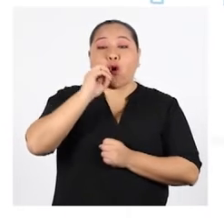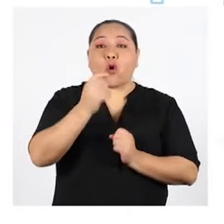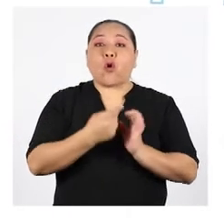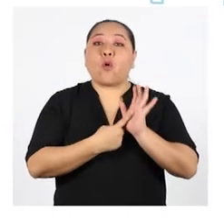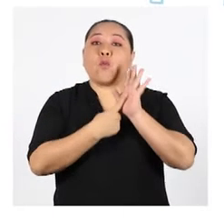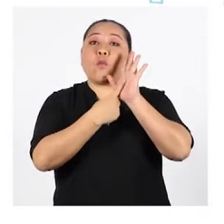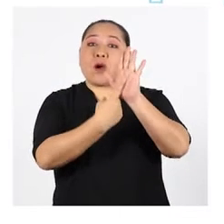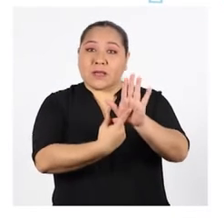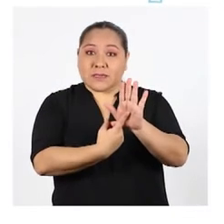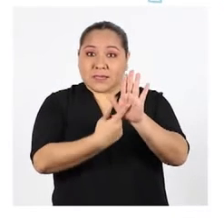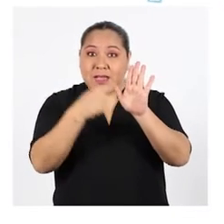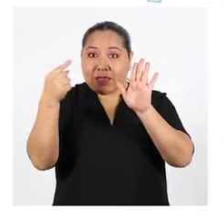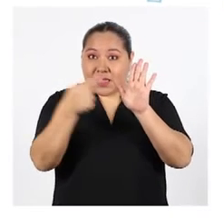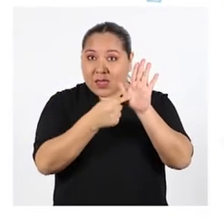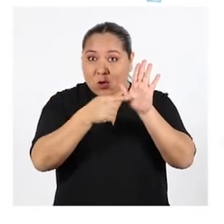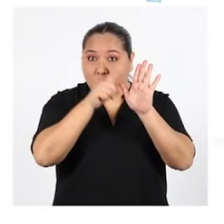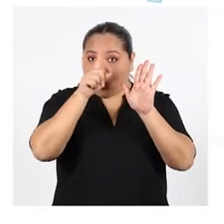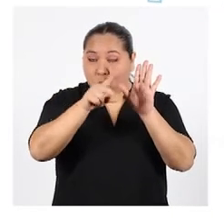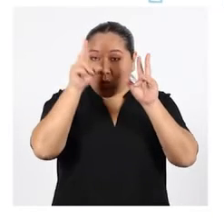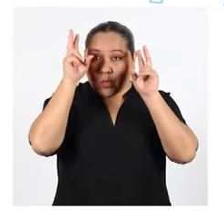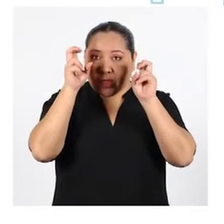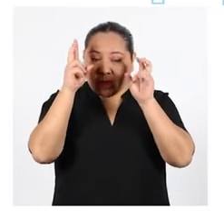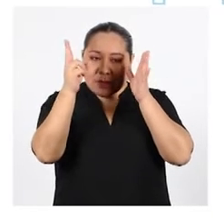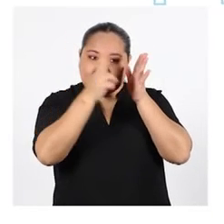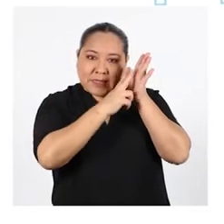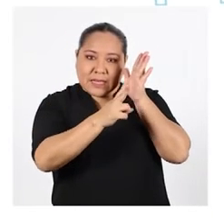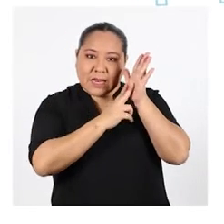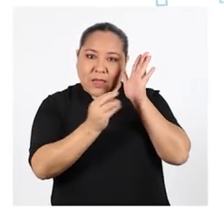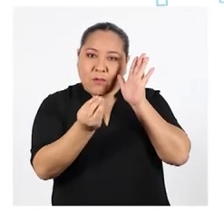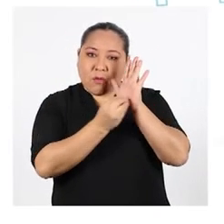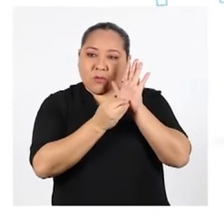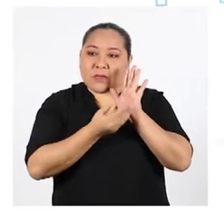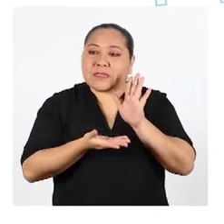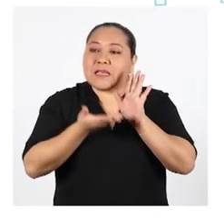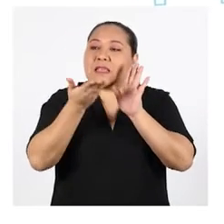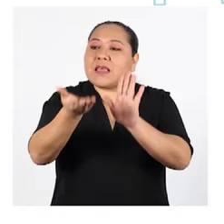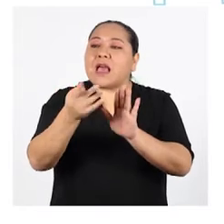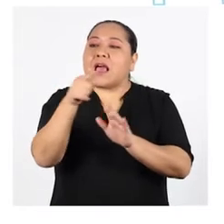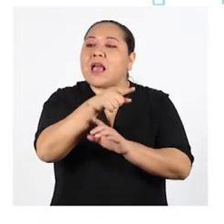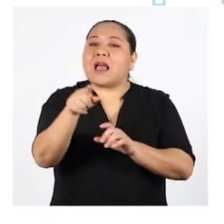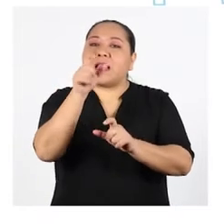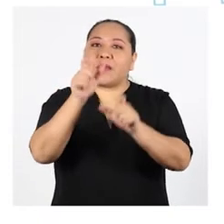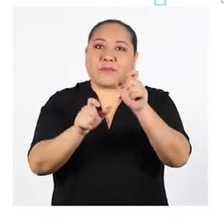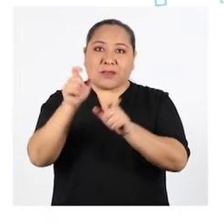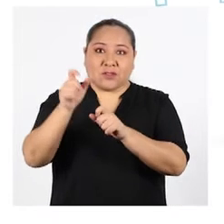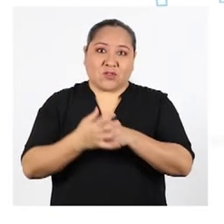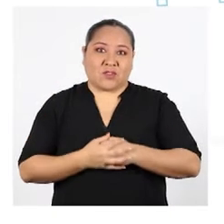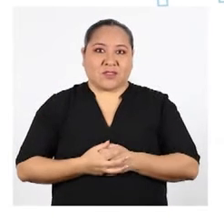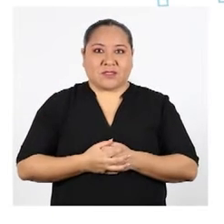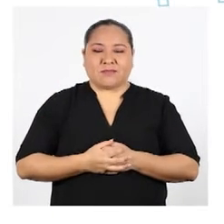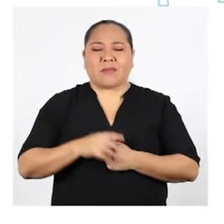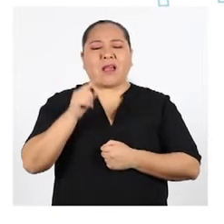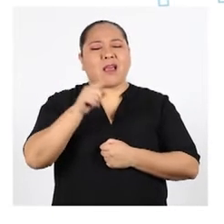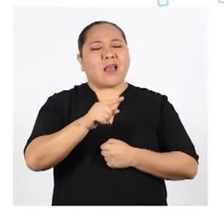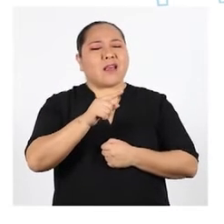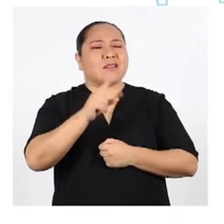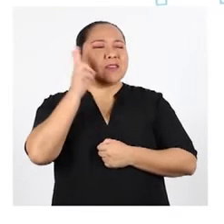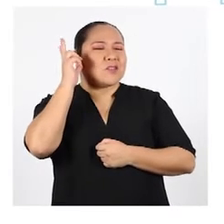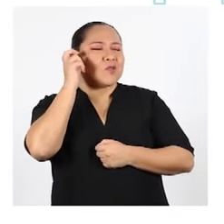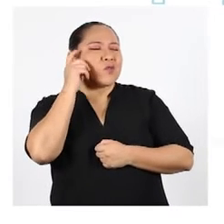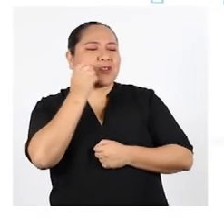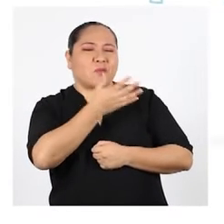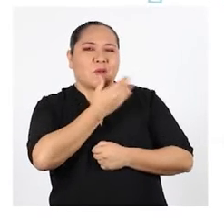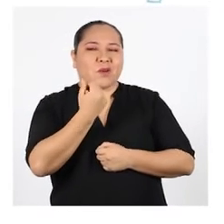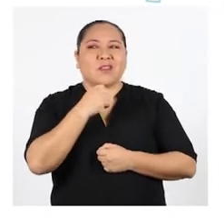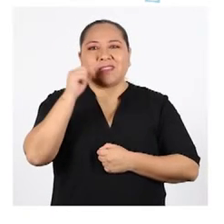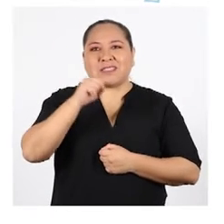exposición de cierta amplitud sobre un tema que se lee o pronuncia ante el público. Ajá, eso suena mucho